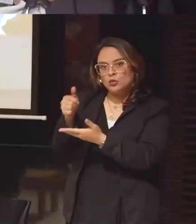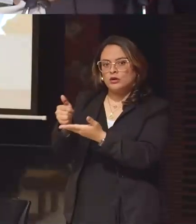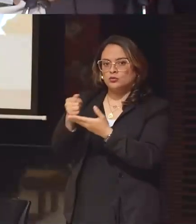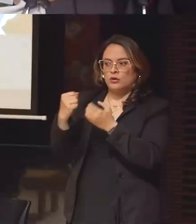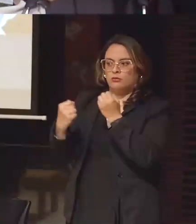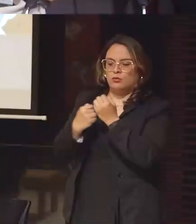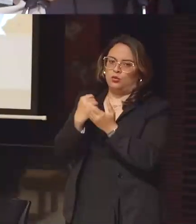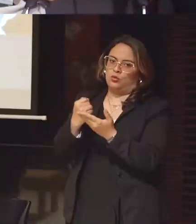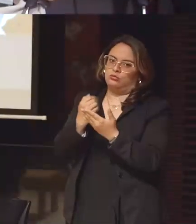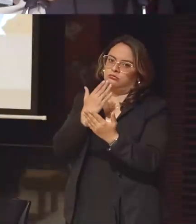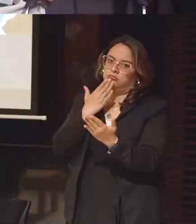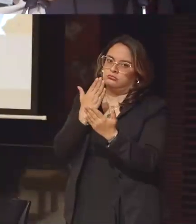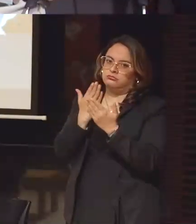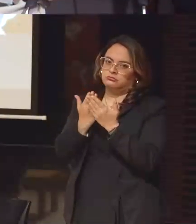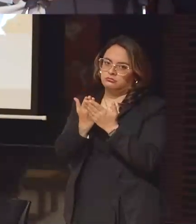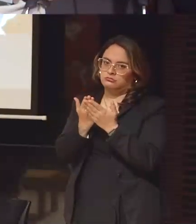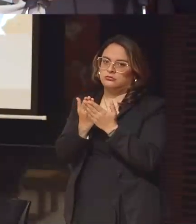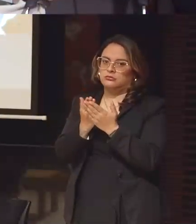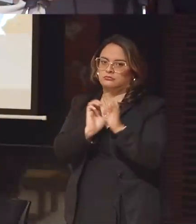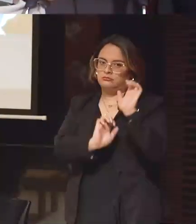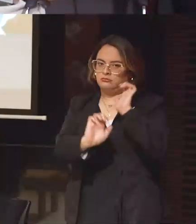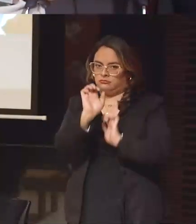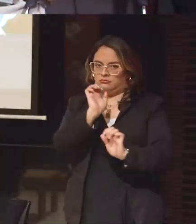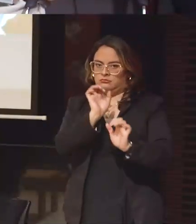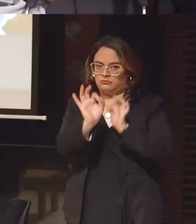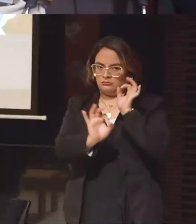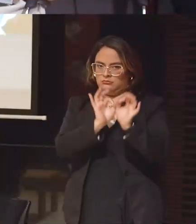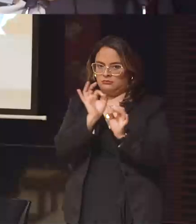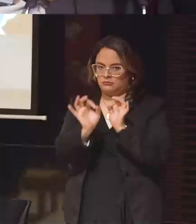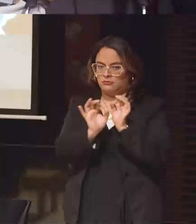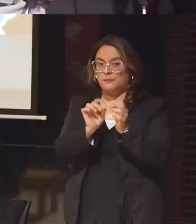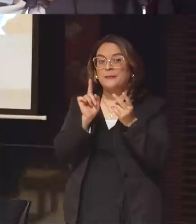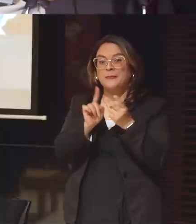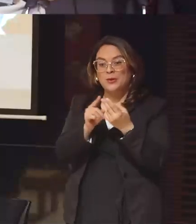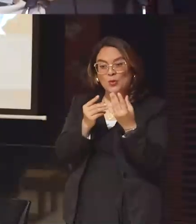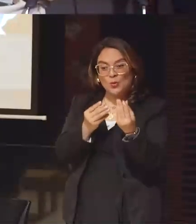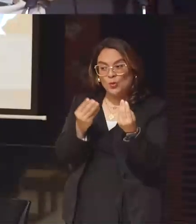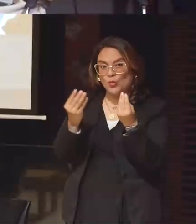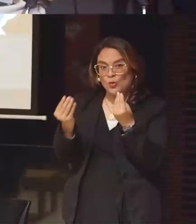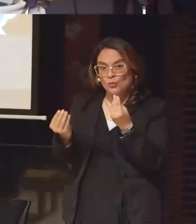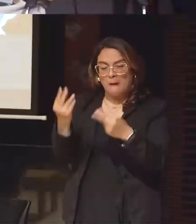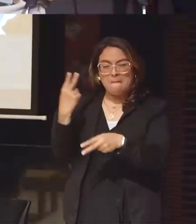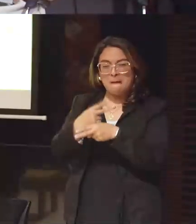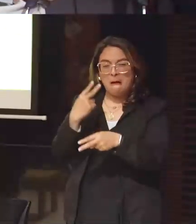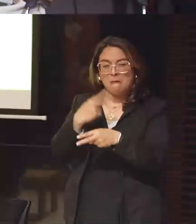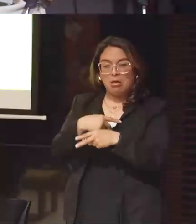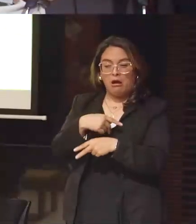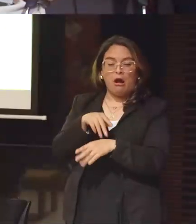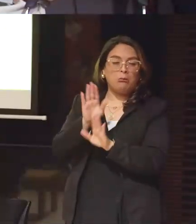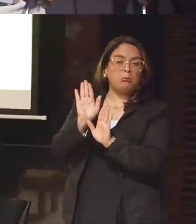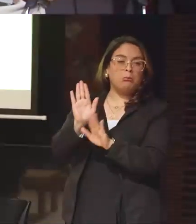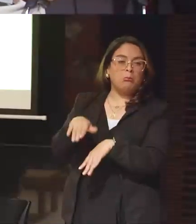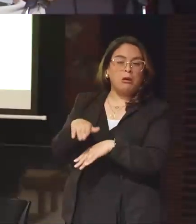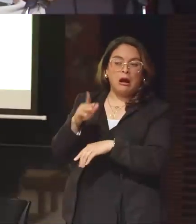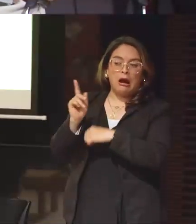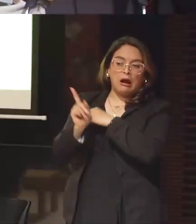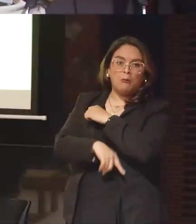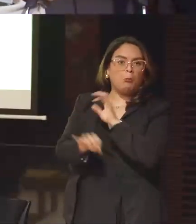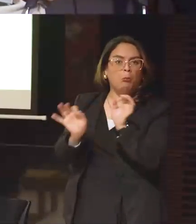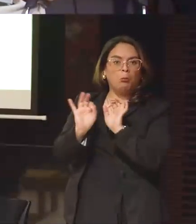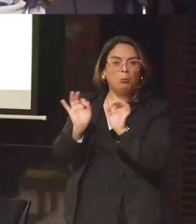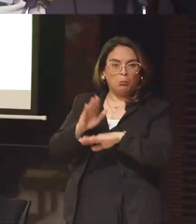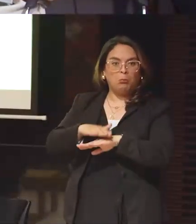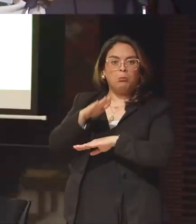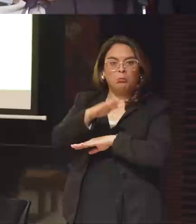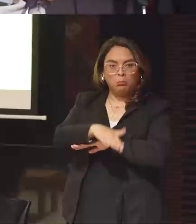los usuarios, y ayuda mucho que el vandalismo tenga consecuencias. Esta semana, por ejemplo,